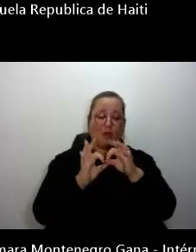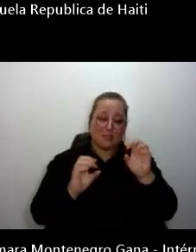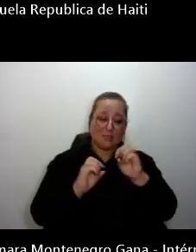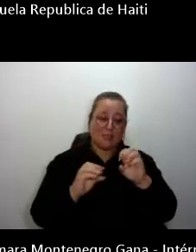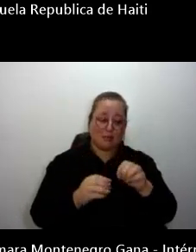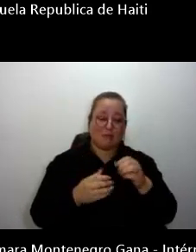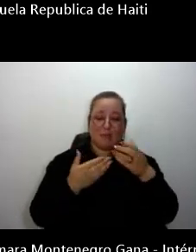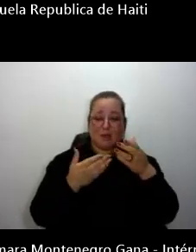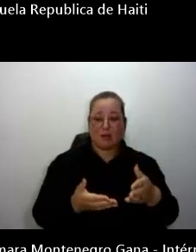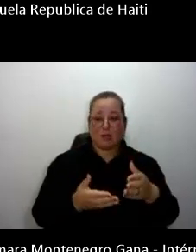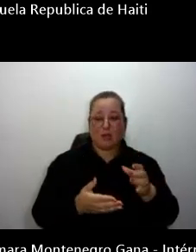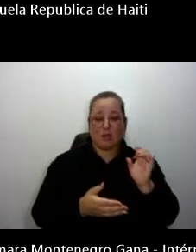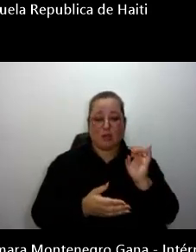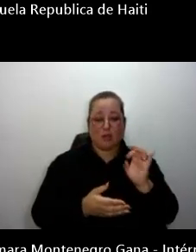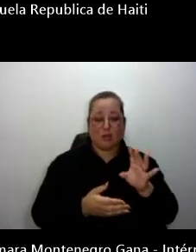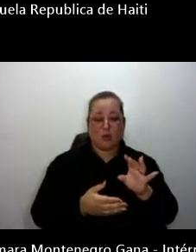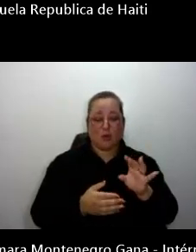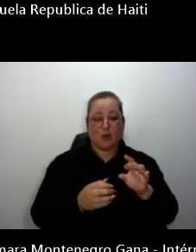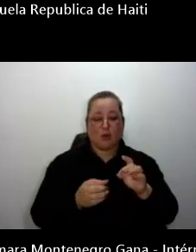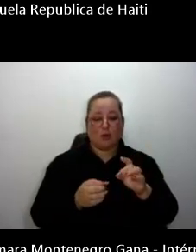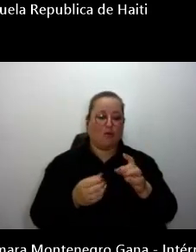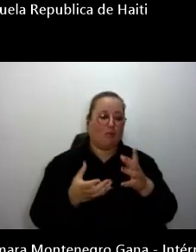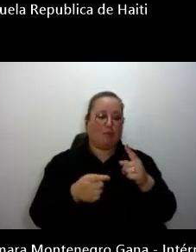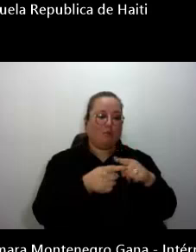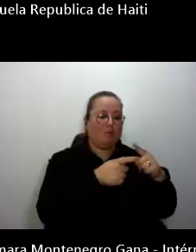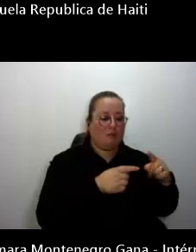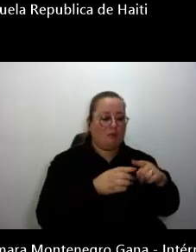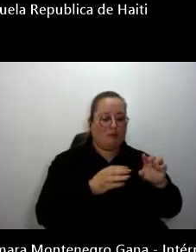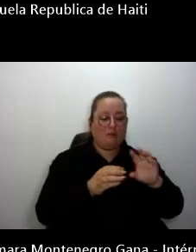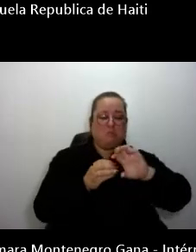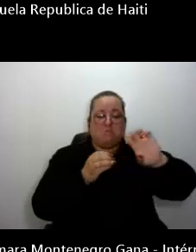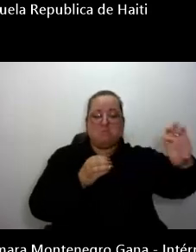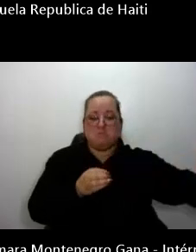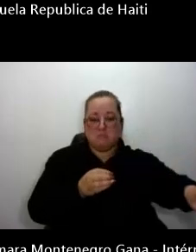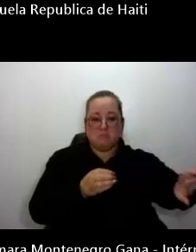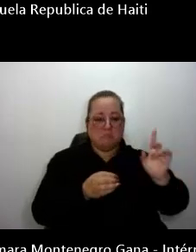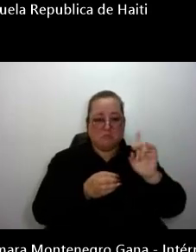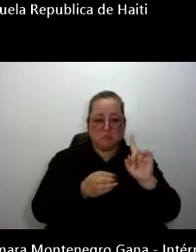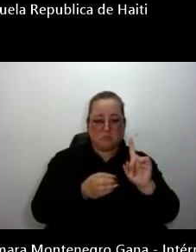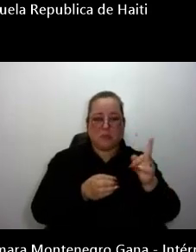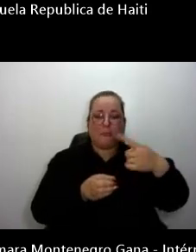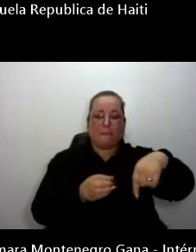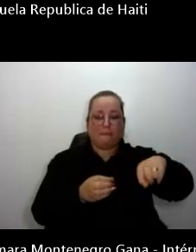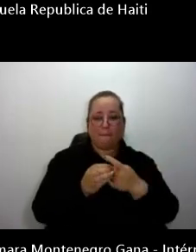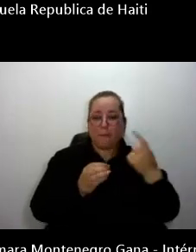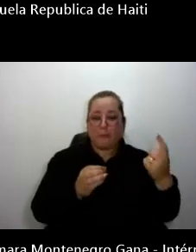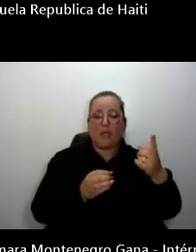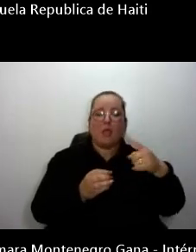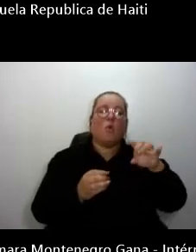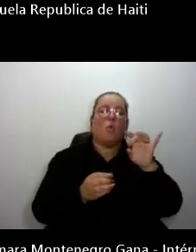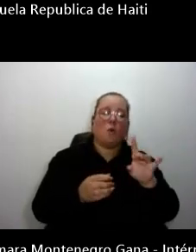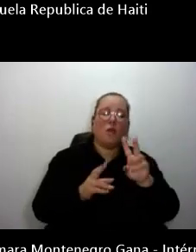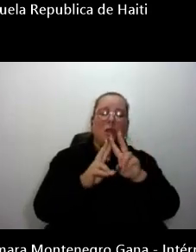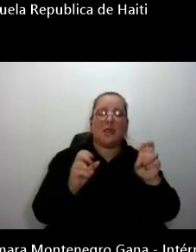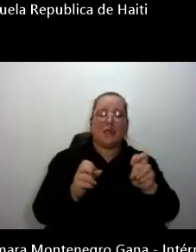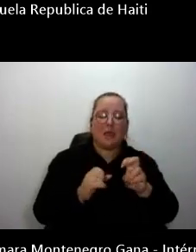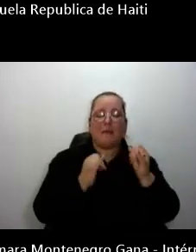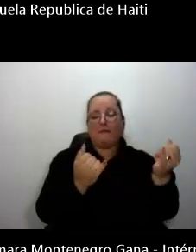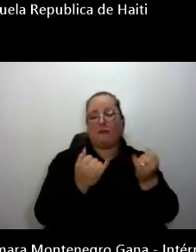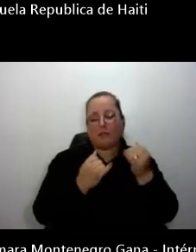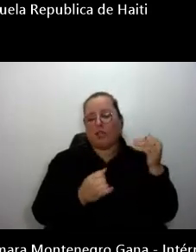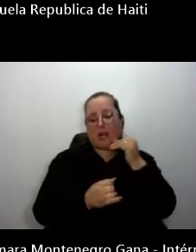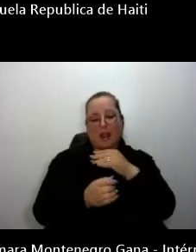es excluyente a los demás miembros de la comunidad educativa, sino que es solo para un manejo transversal de la información y más rápido de